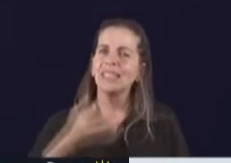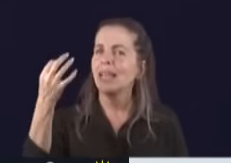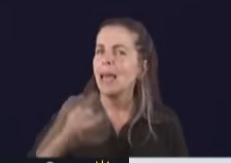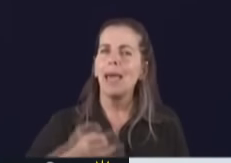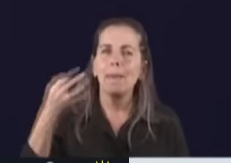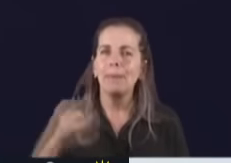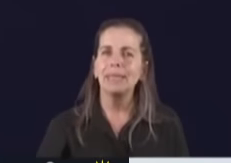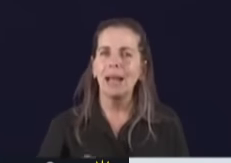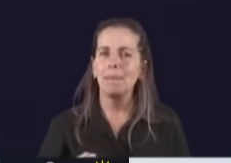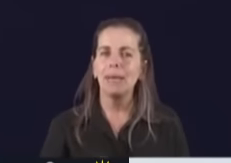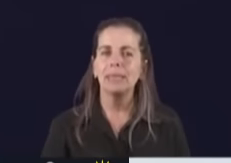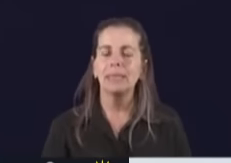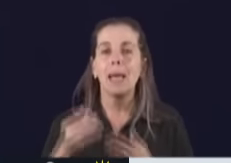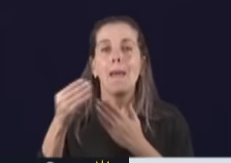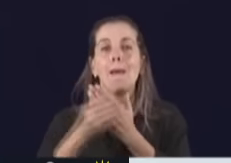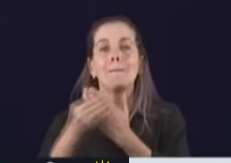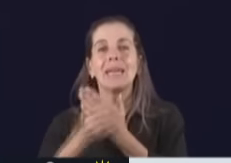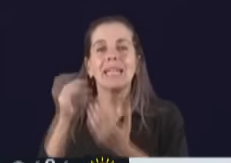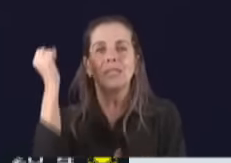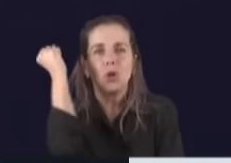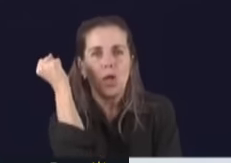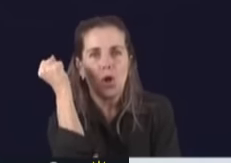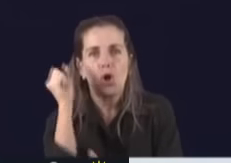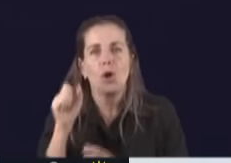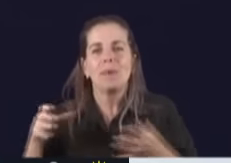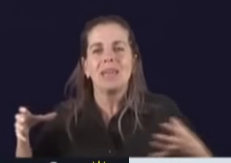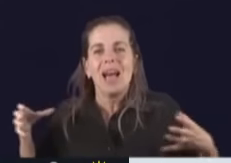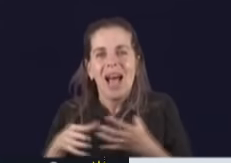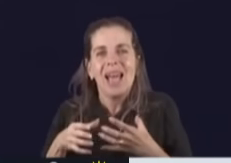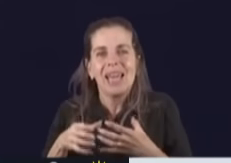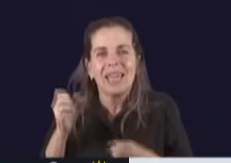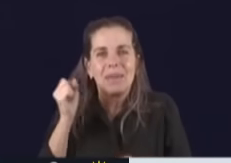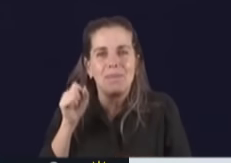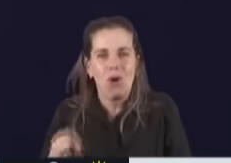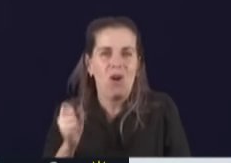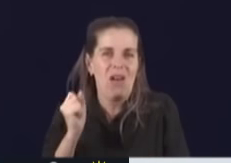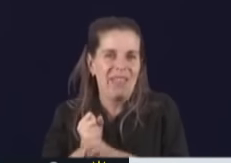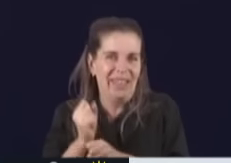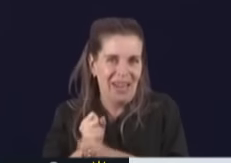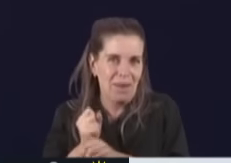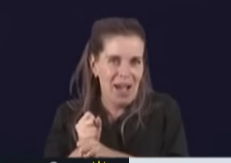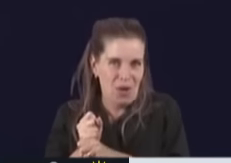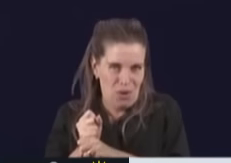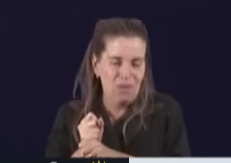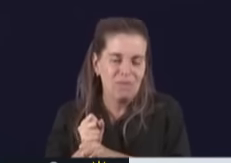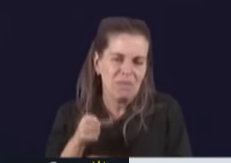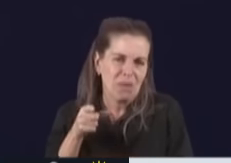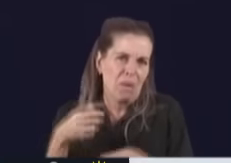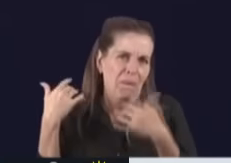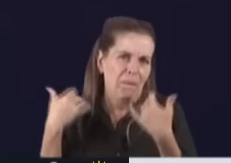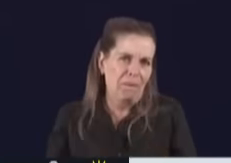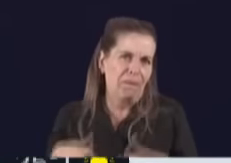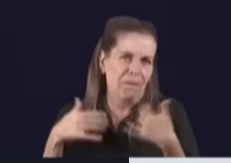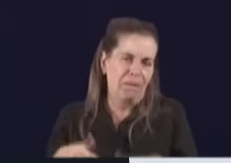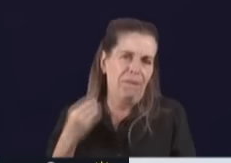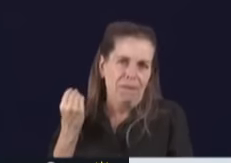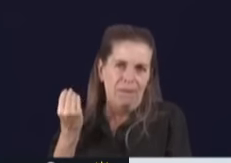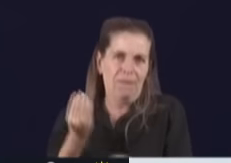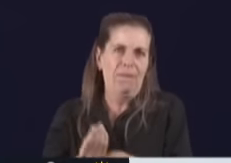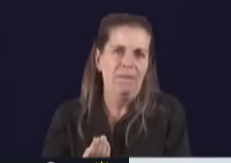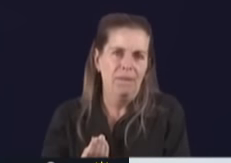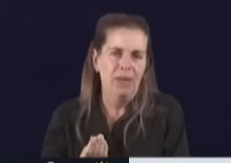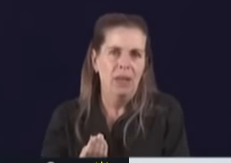al ministro Luis Caputo y su equipo económico, que asumieron sus roles con